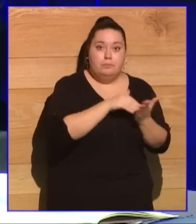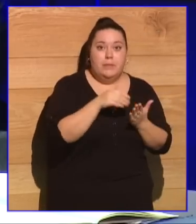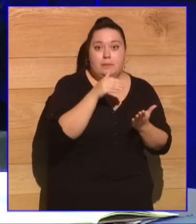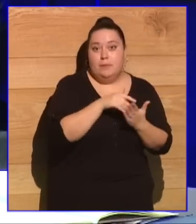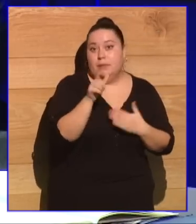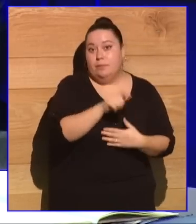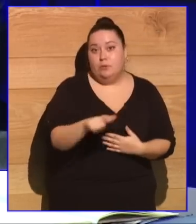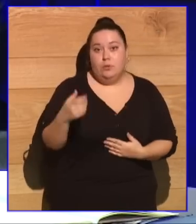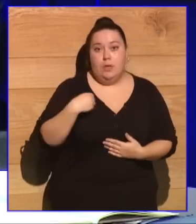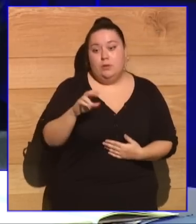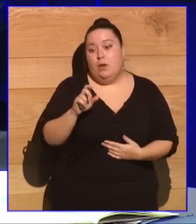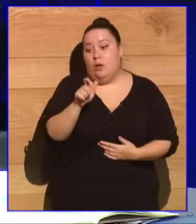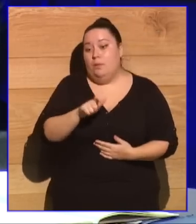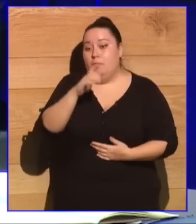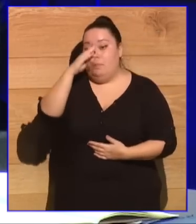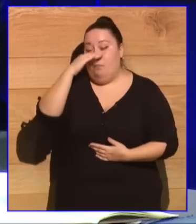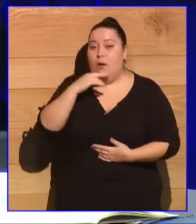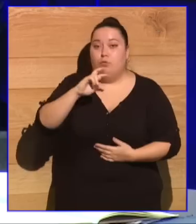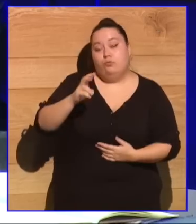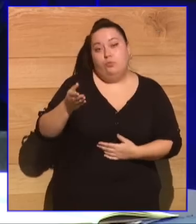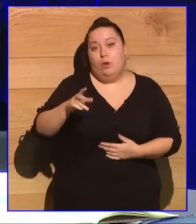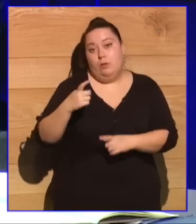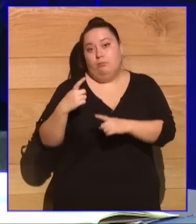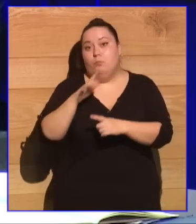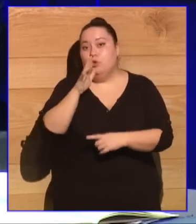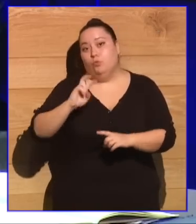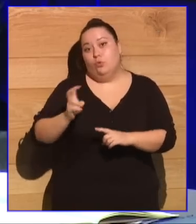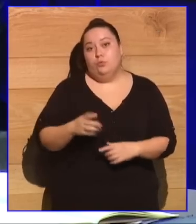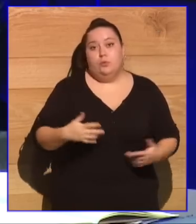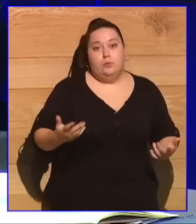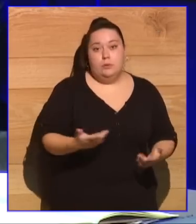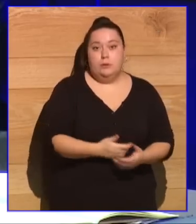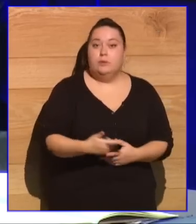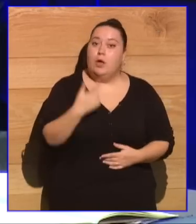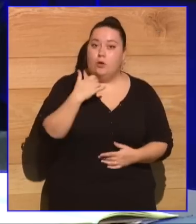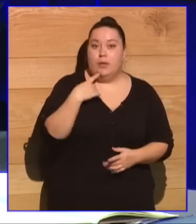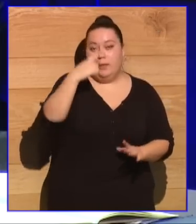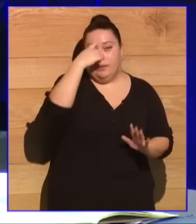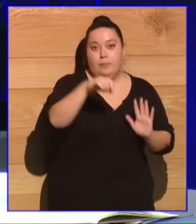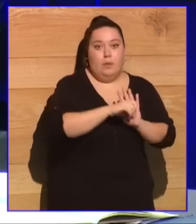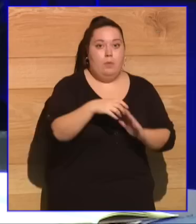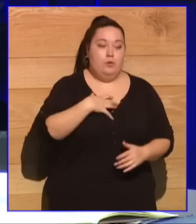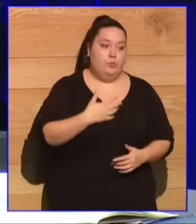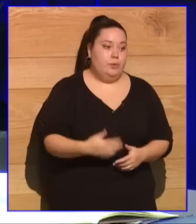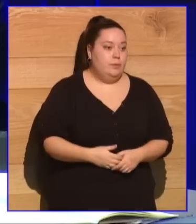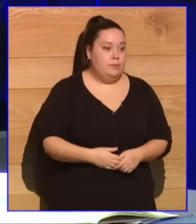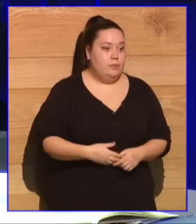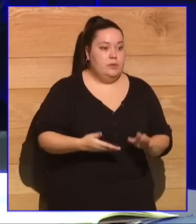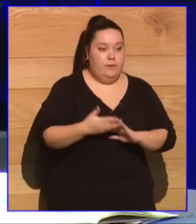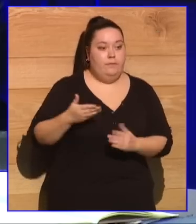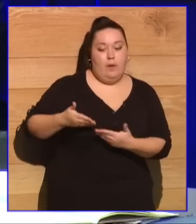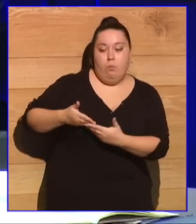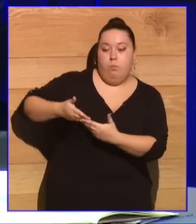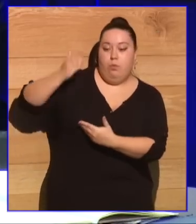otras razones. O sea, no es exactamente algo sobre lo que puedas decir y ahora se crea un muro en torno a